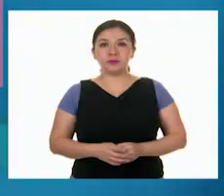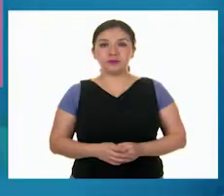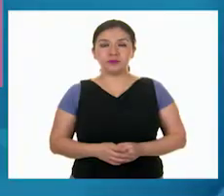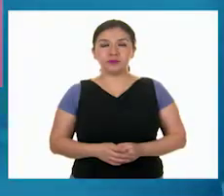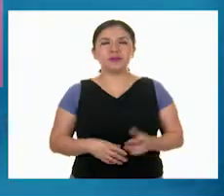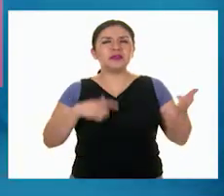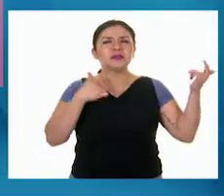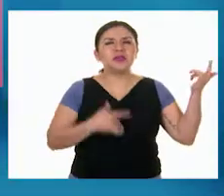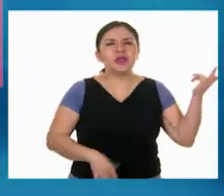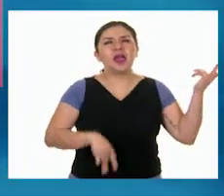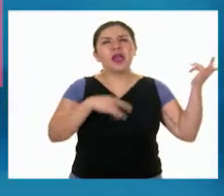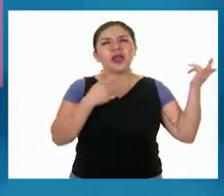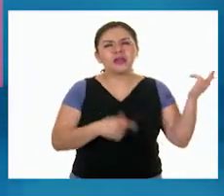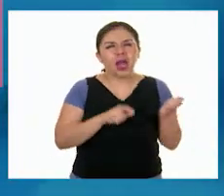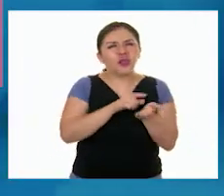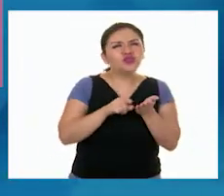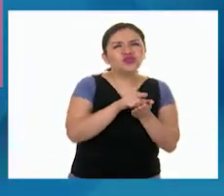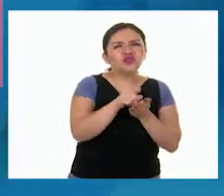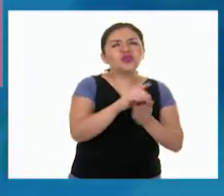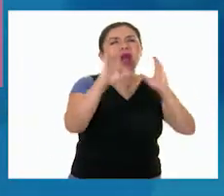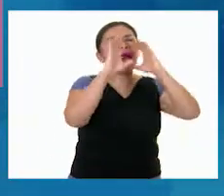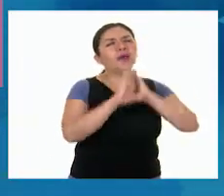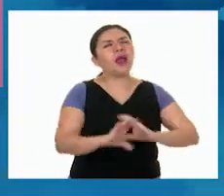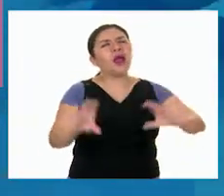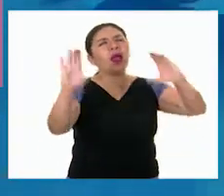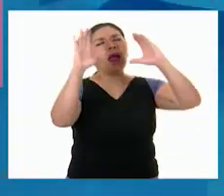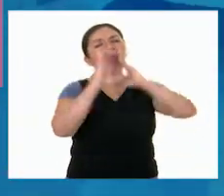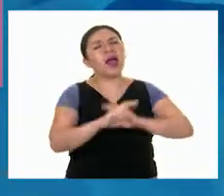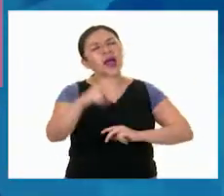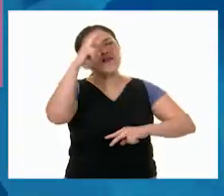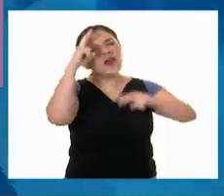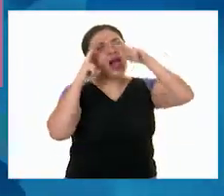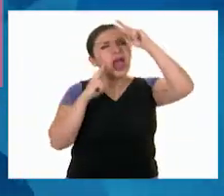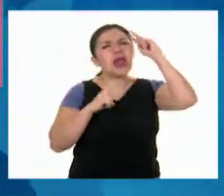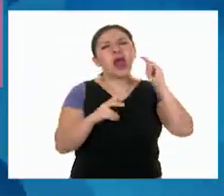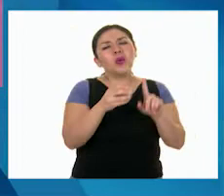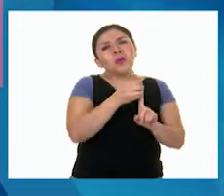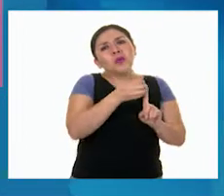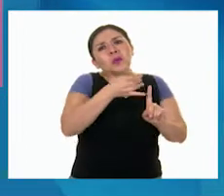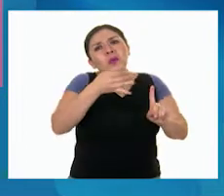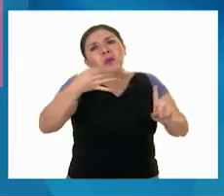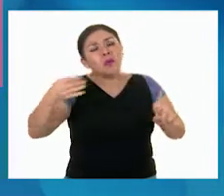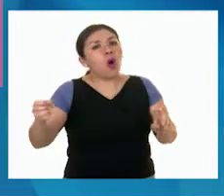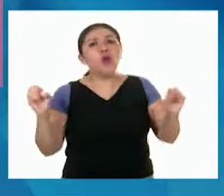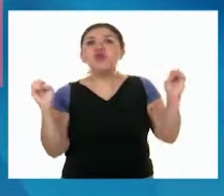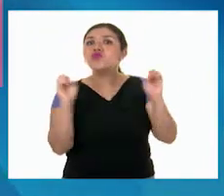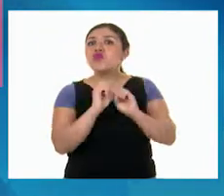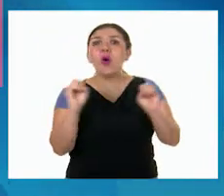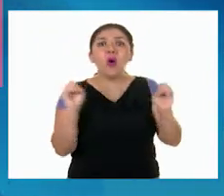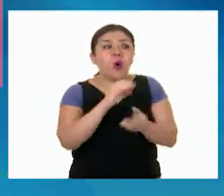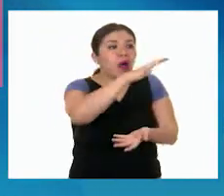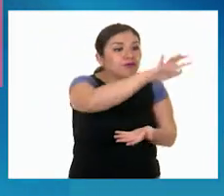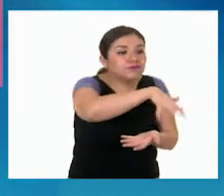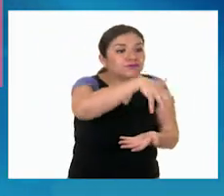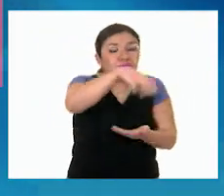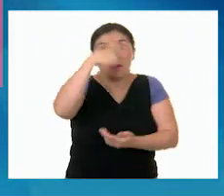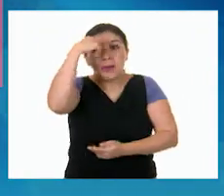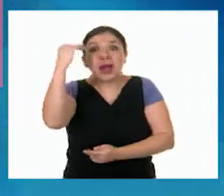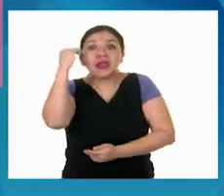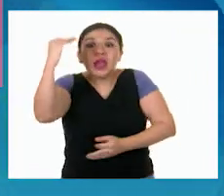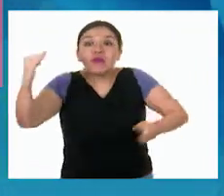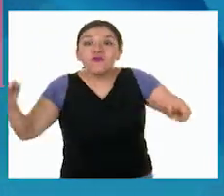Cantando la cigarra, pasó el verano entero, sin hacer provisiones allá para el